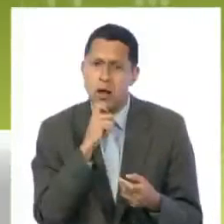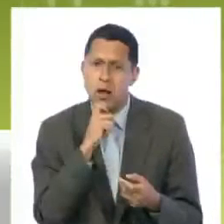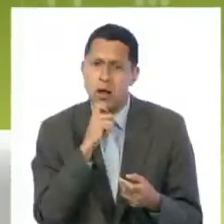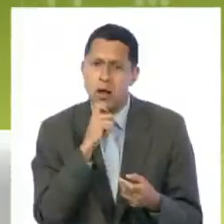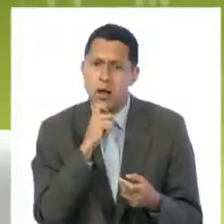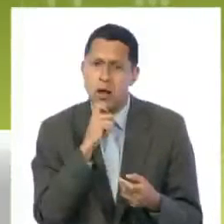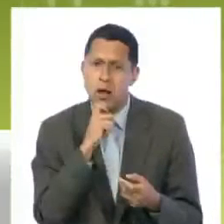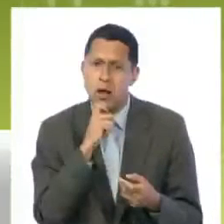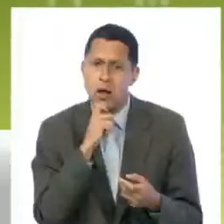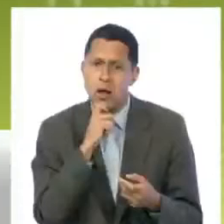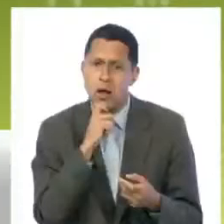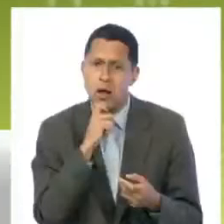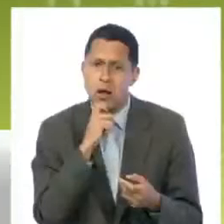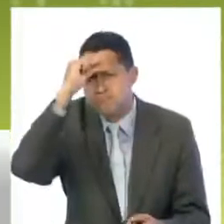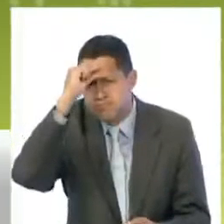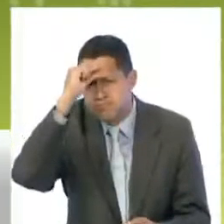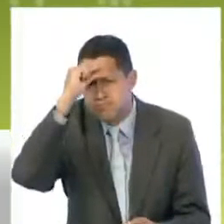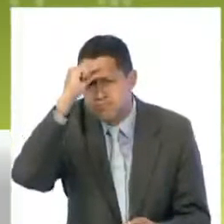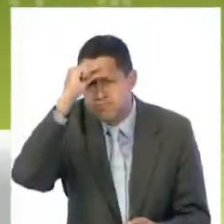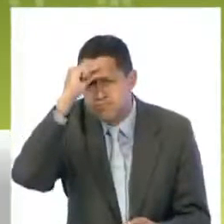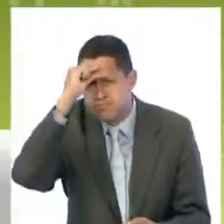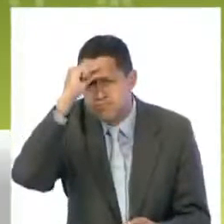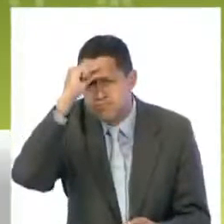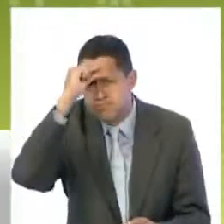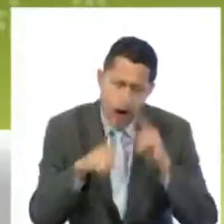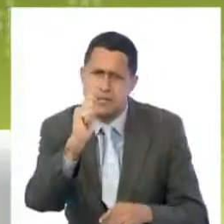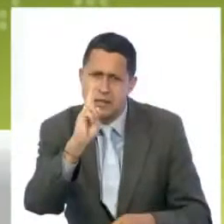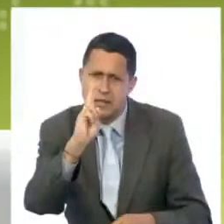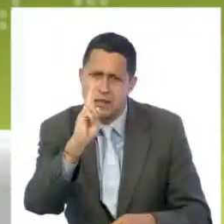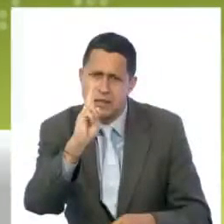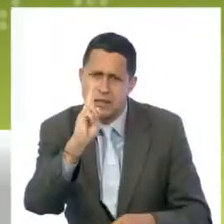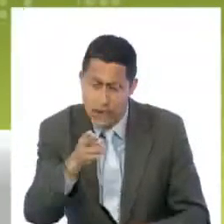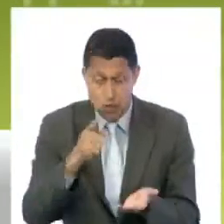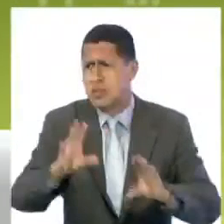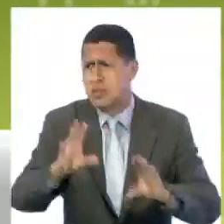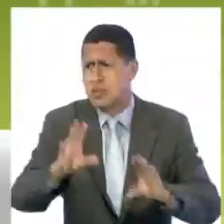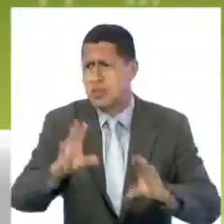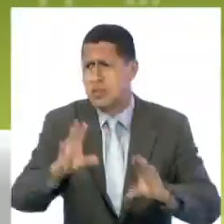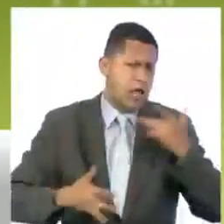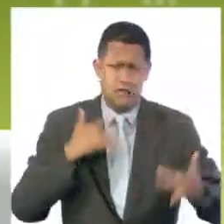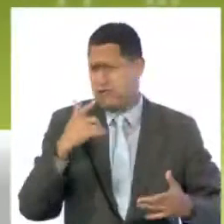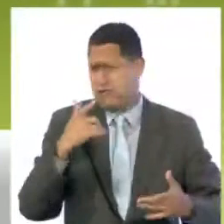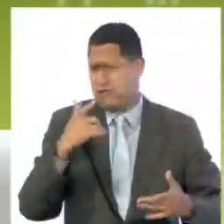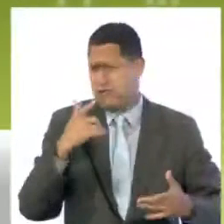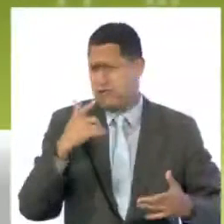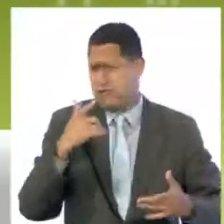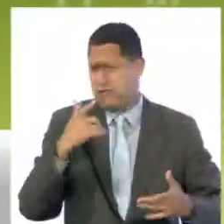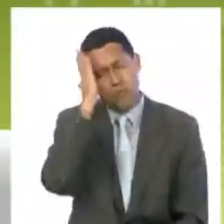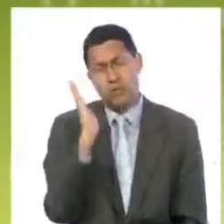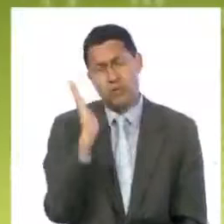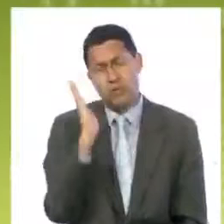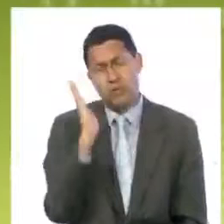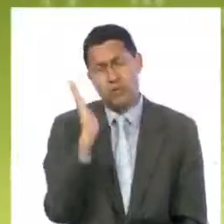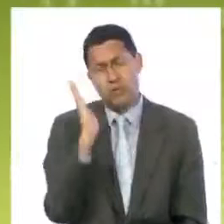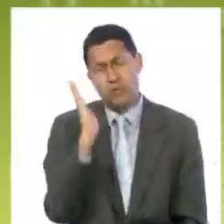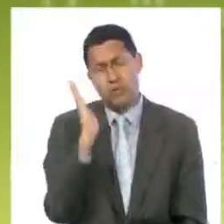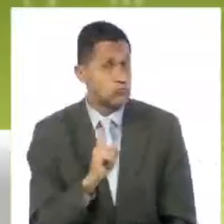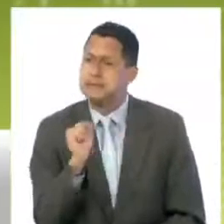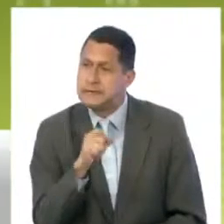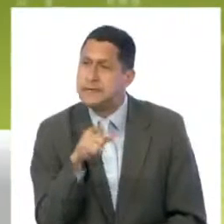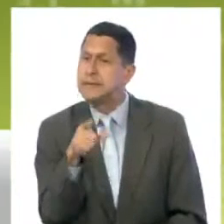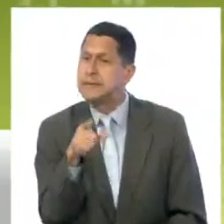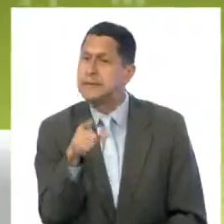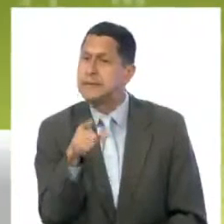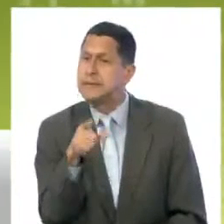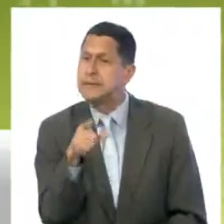leer, ¿verdad? Y tú quieres hacer el castellano, matemática, no le puedes poner a hacer la actividad que no le gusta primero, porque él va a tener un